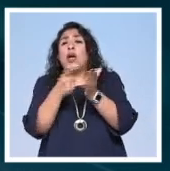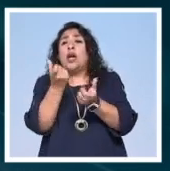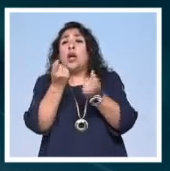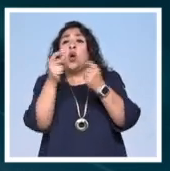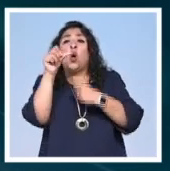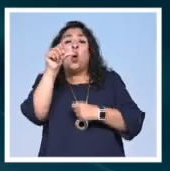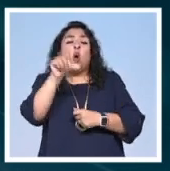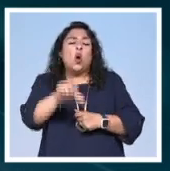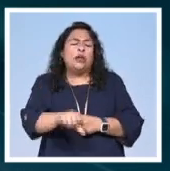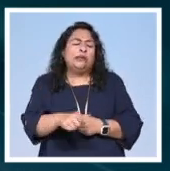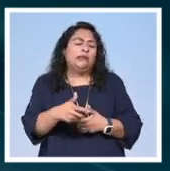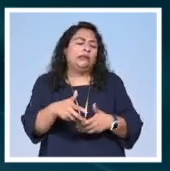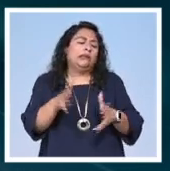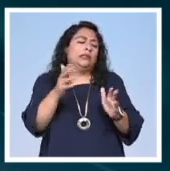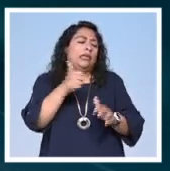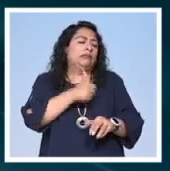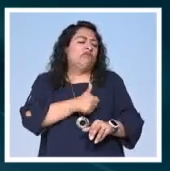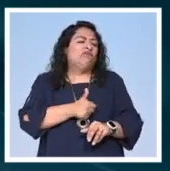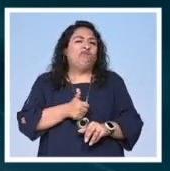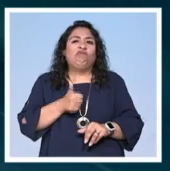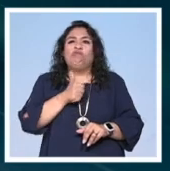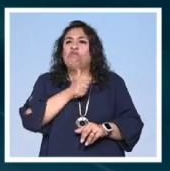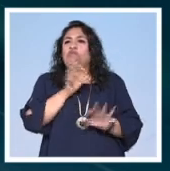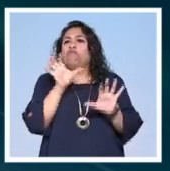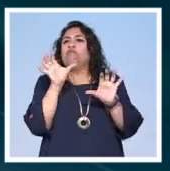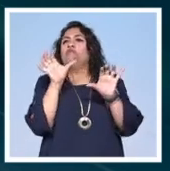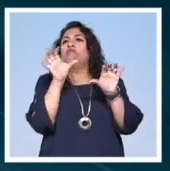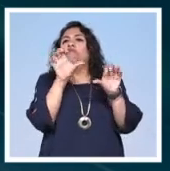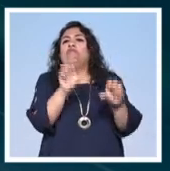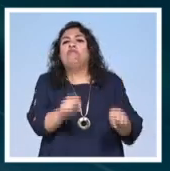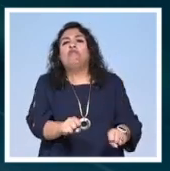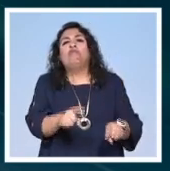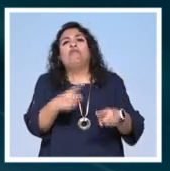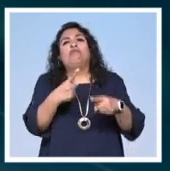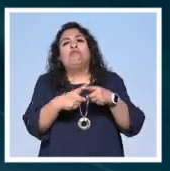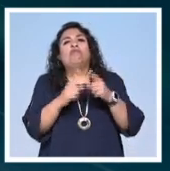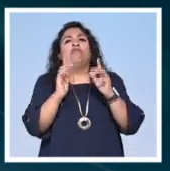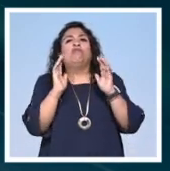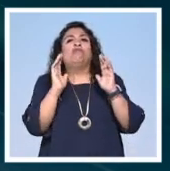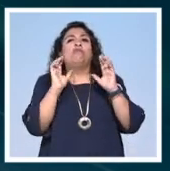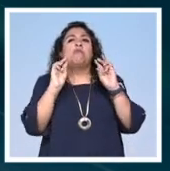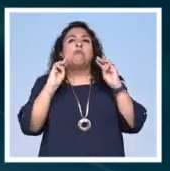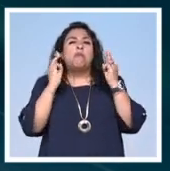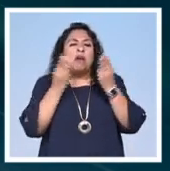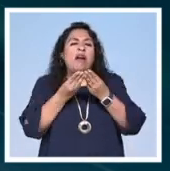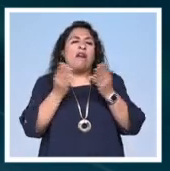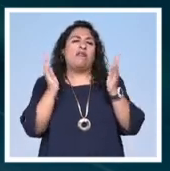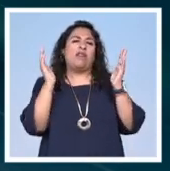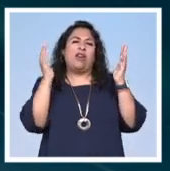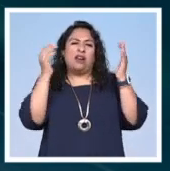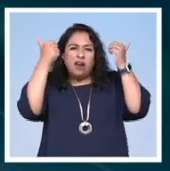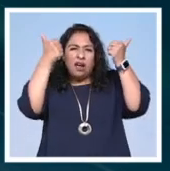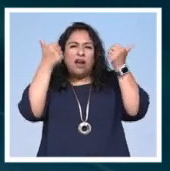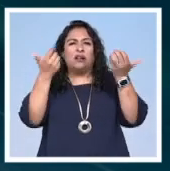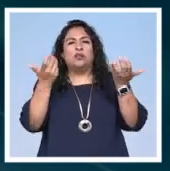ahora Lamentablemente están tomados por la delincuencia por las los